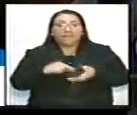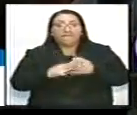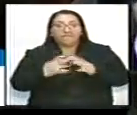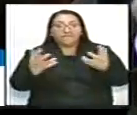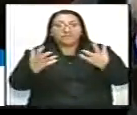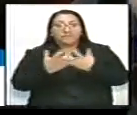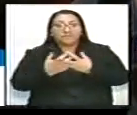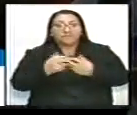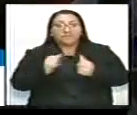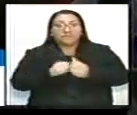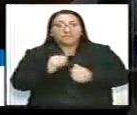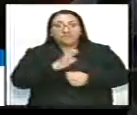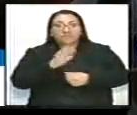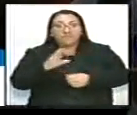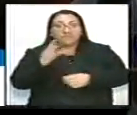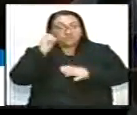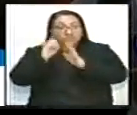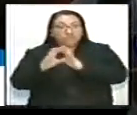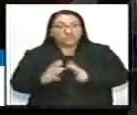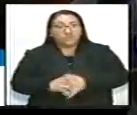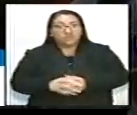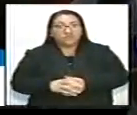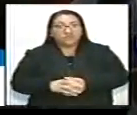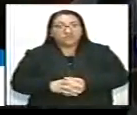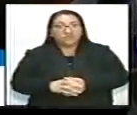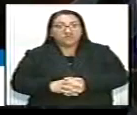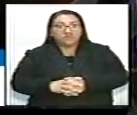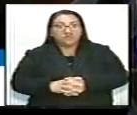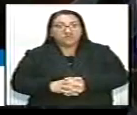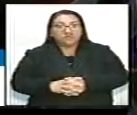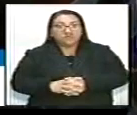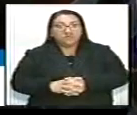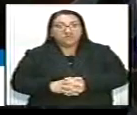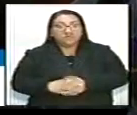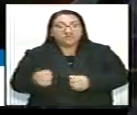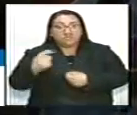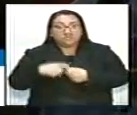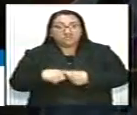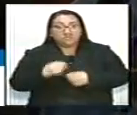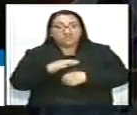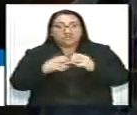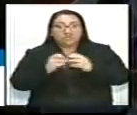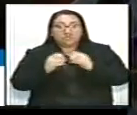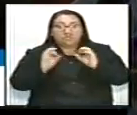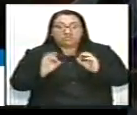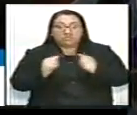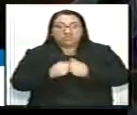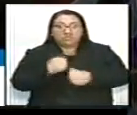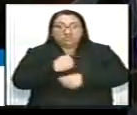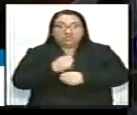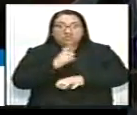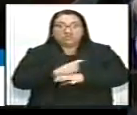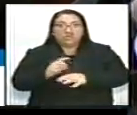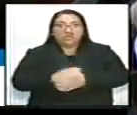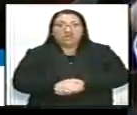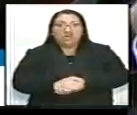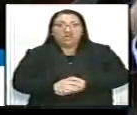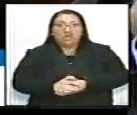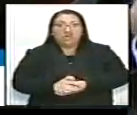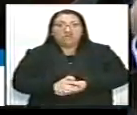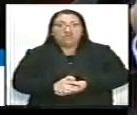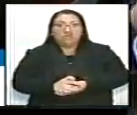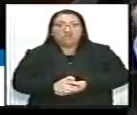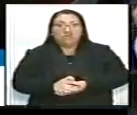armoniosamente su minería y participan plenamente en el marco del desarrollo sostenible.